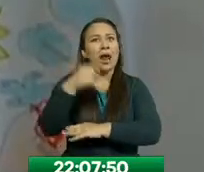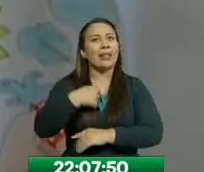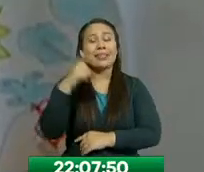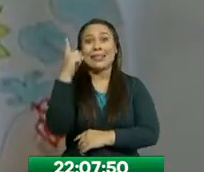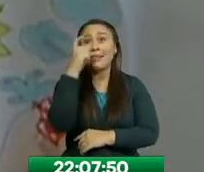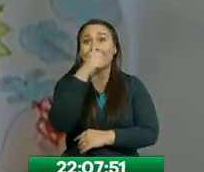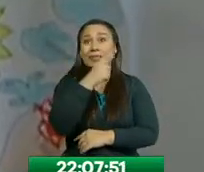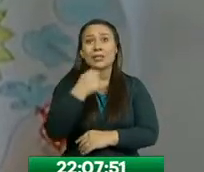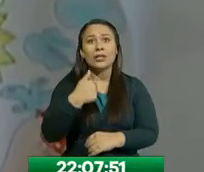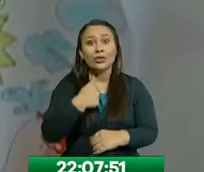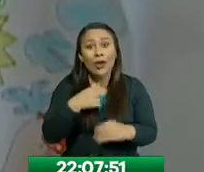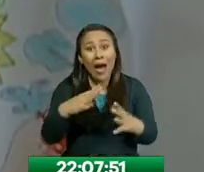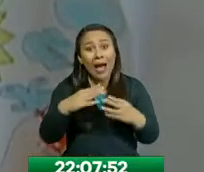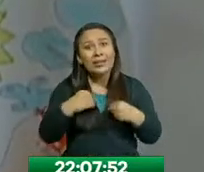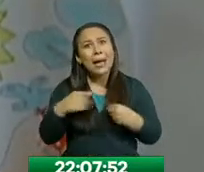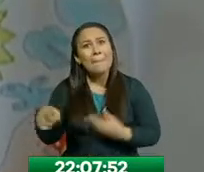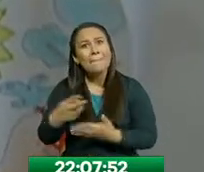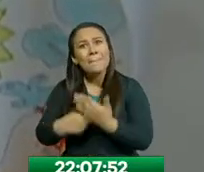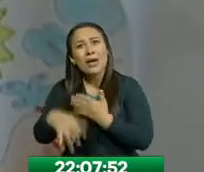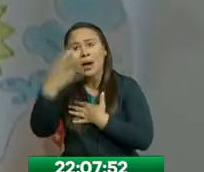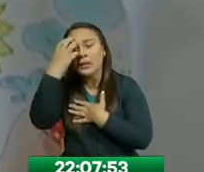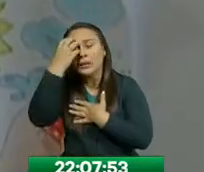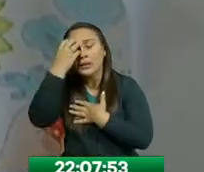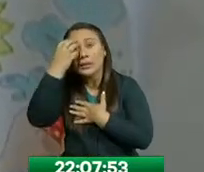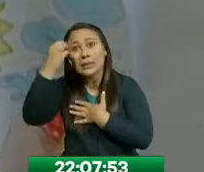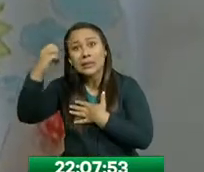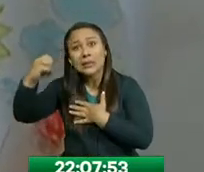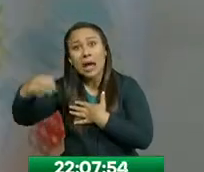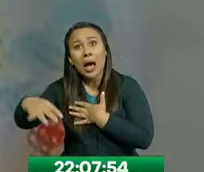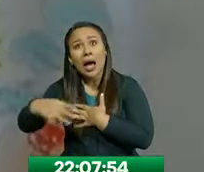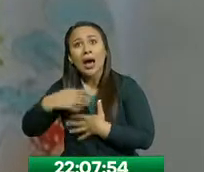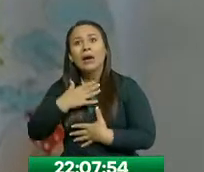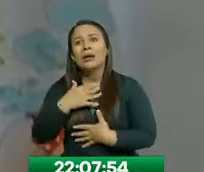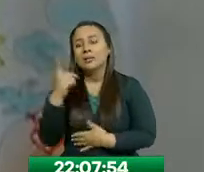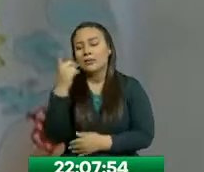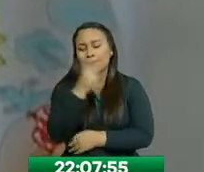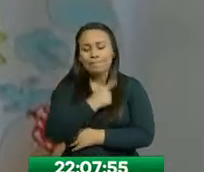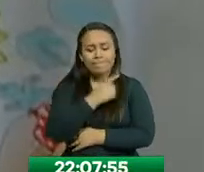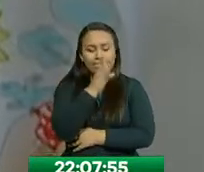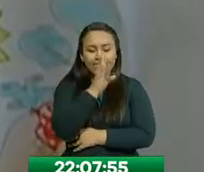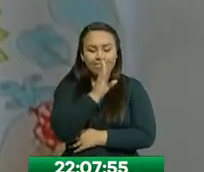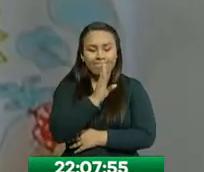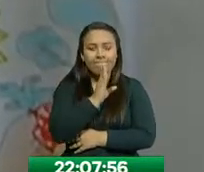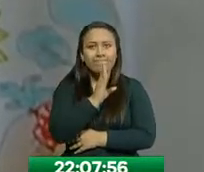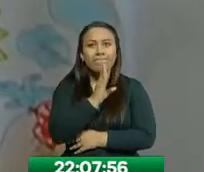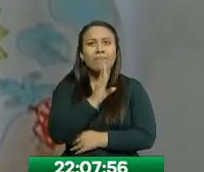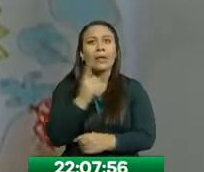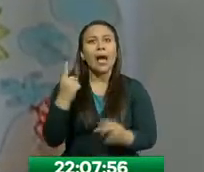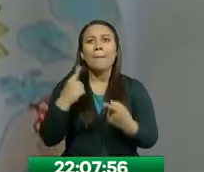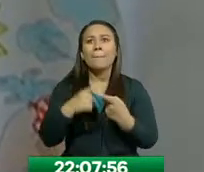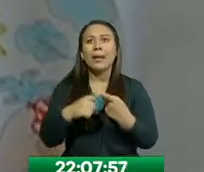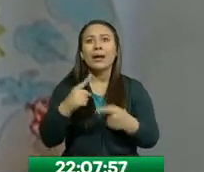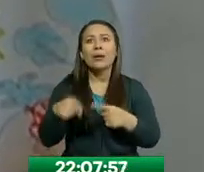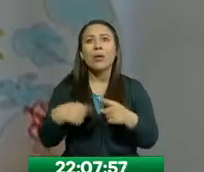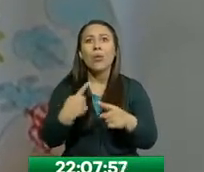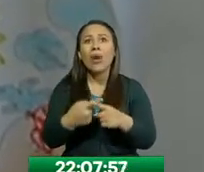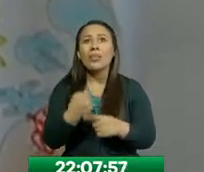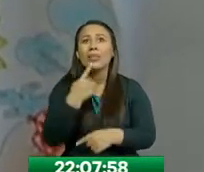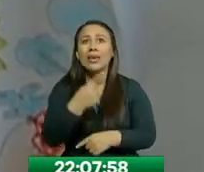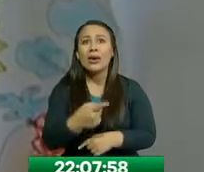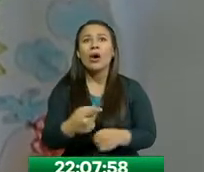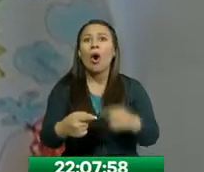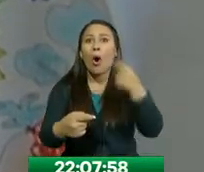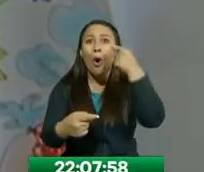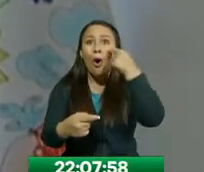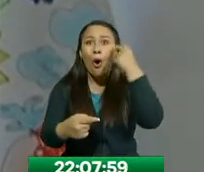difícil aceptar que él tenía que perder su ojo izquierdo. Sin embargo, creo que fue más difícil para mí cuando me enteré que también tenía en su